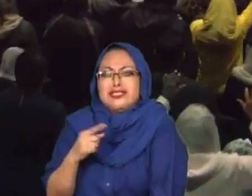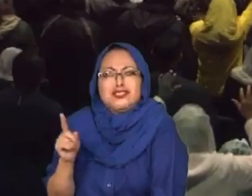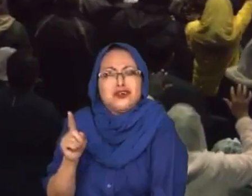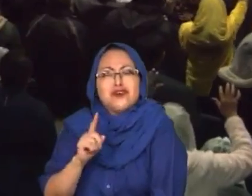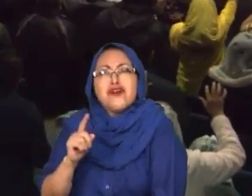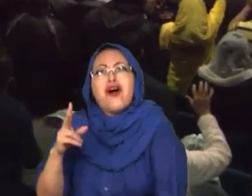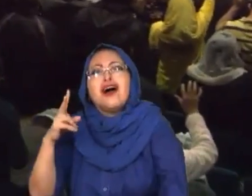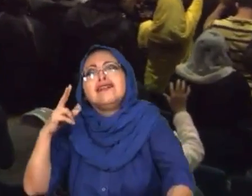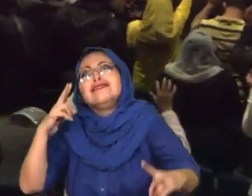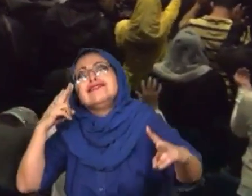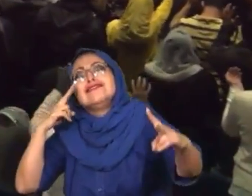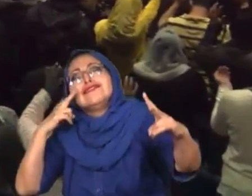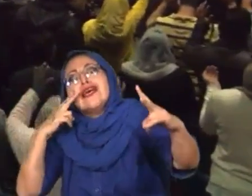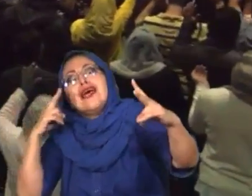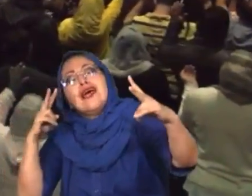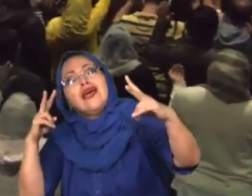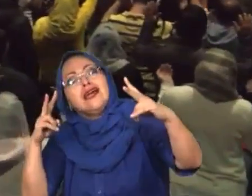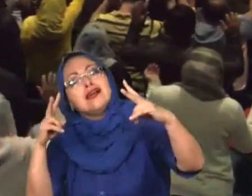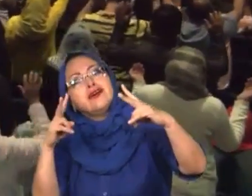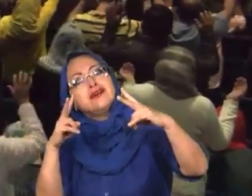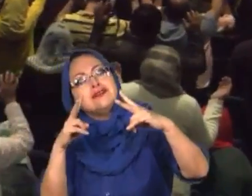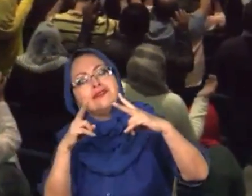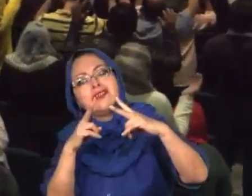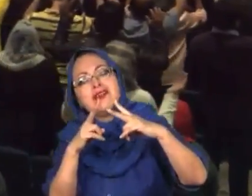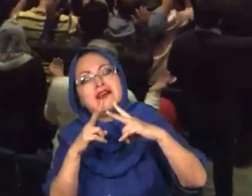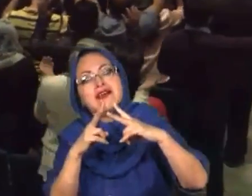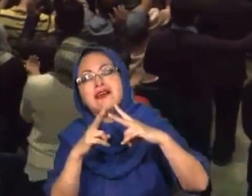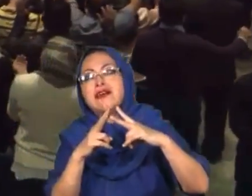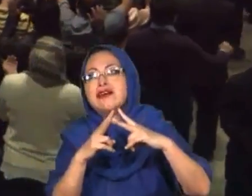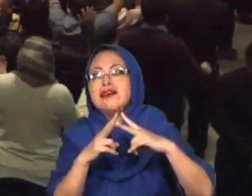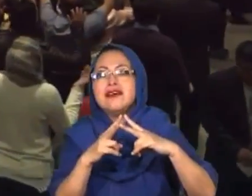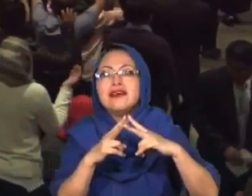pero si yo a ti no te